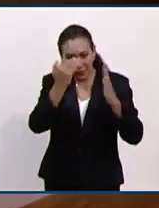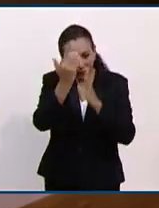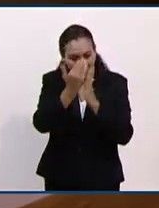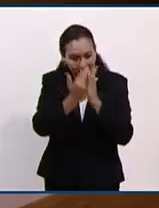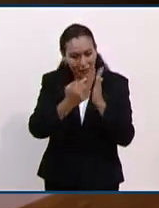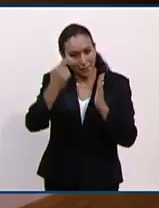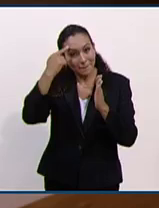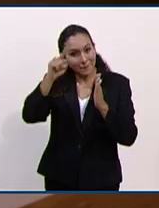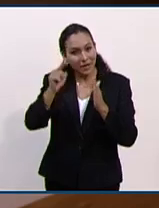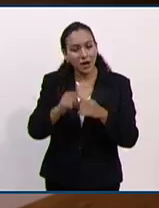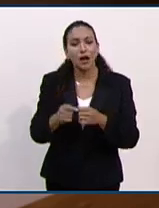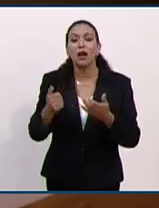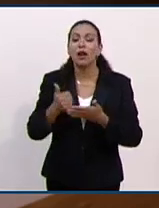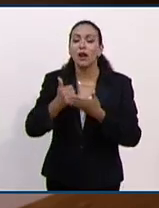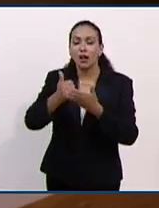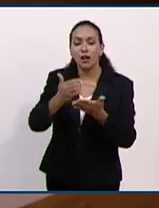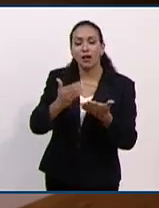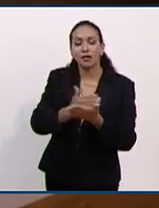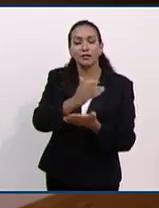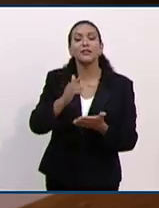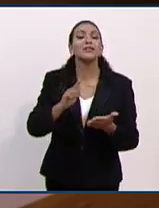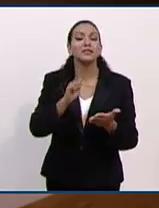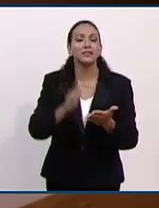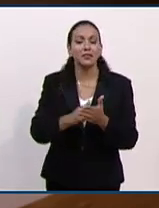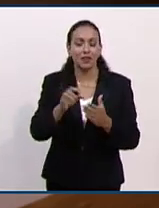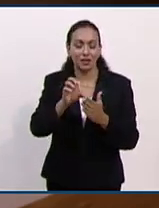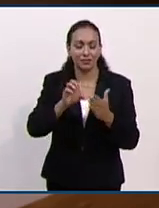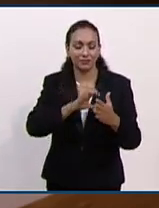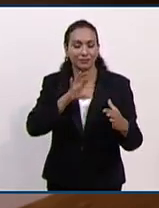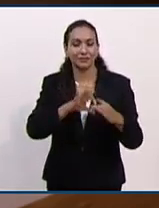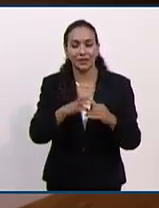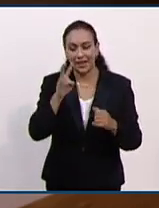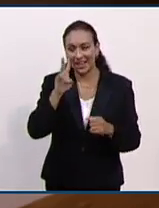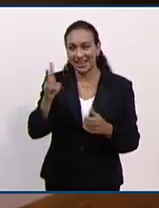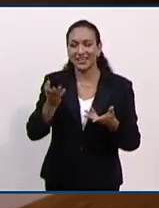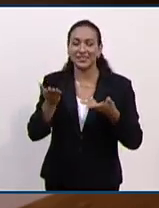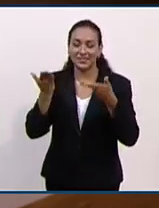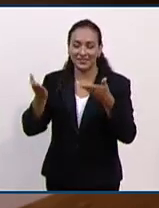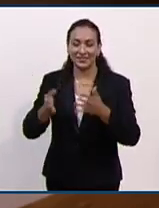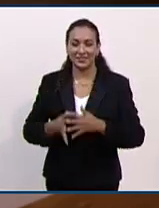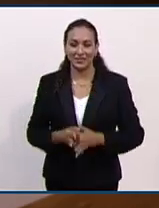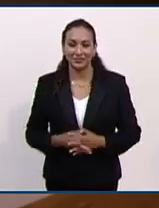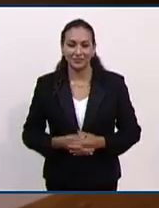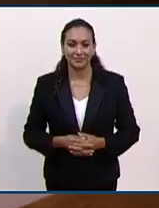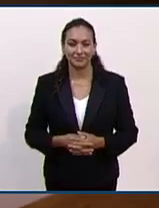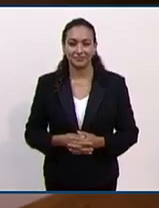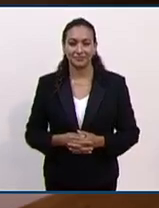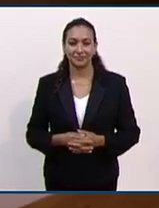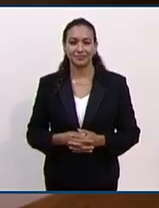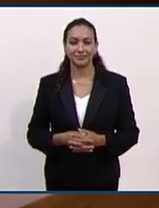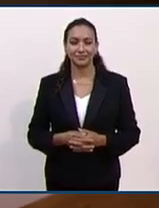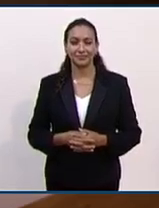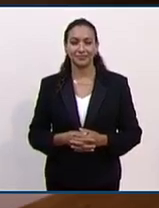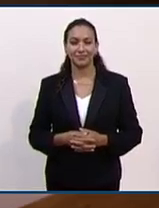para fortalecer la justicia local desde la Constitución. Adelante, Juan Carlos, con el reporte, por favor.